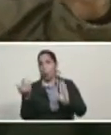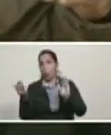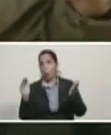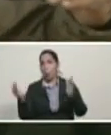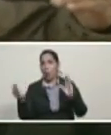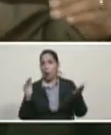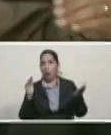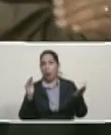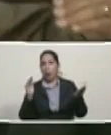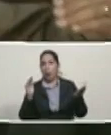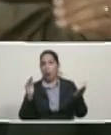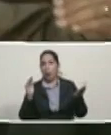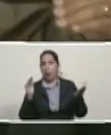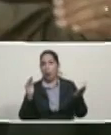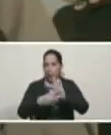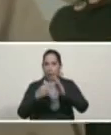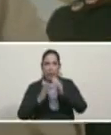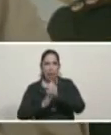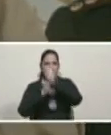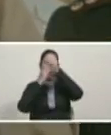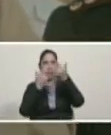época.